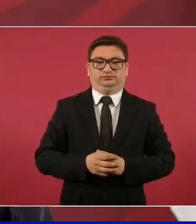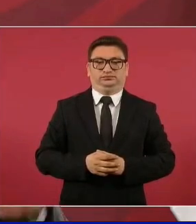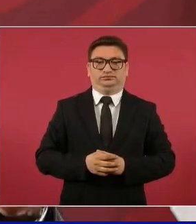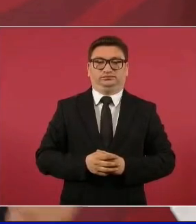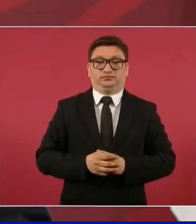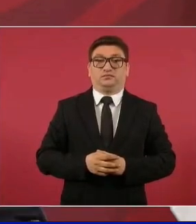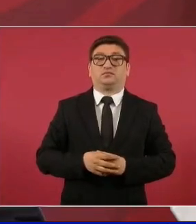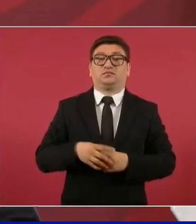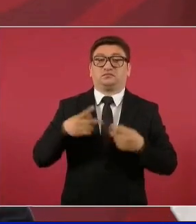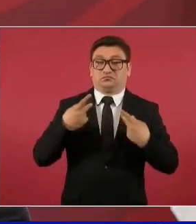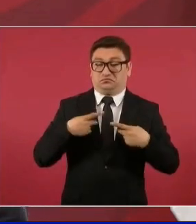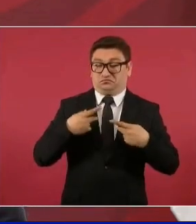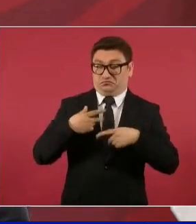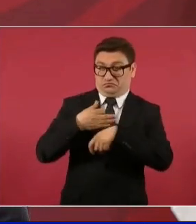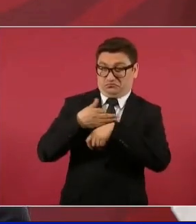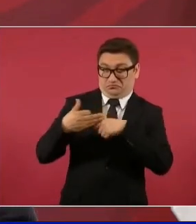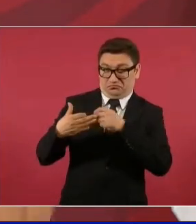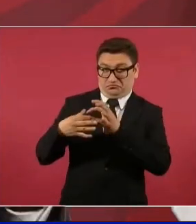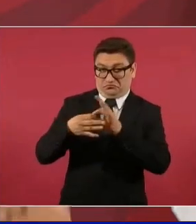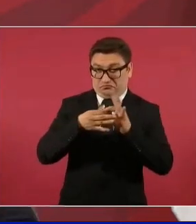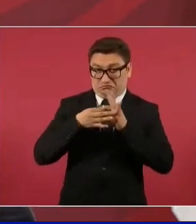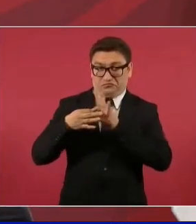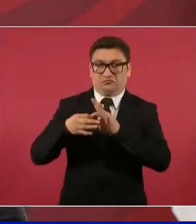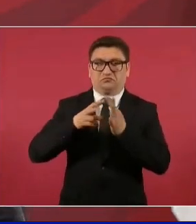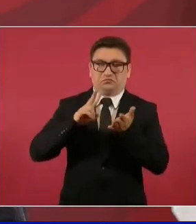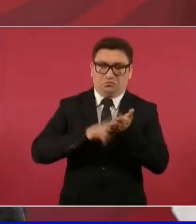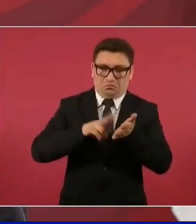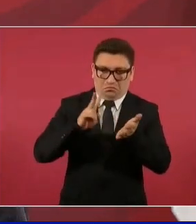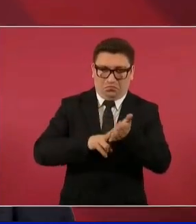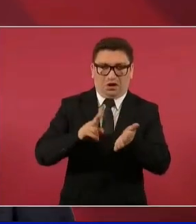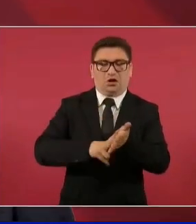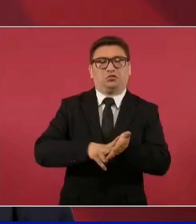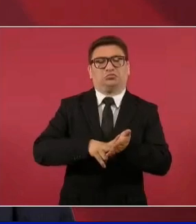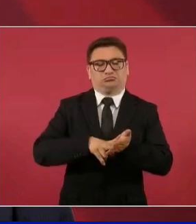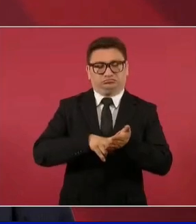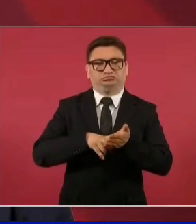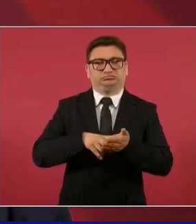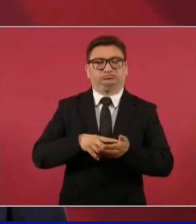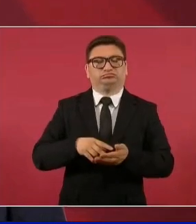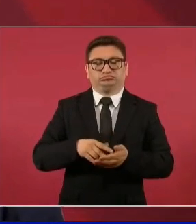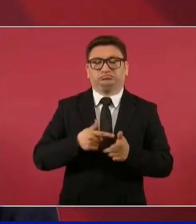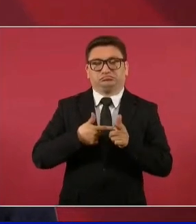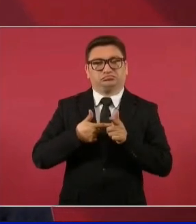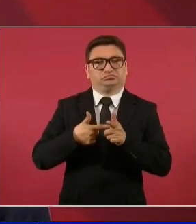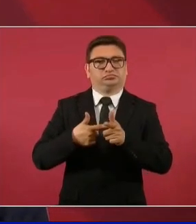se mantuvieron los valores, se mantuvieron los principios.